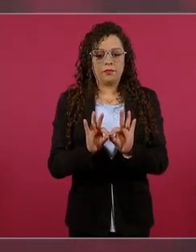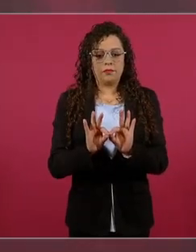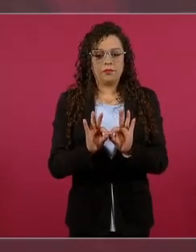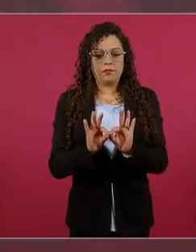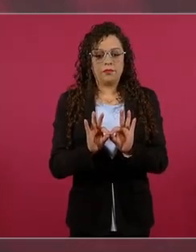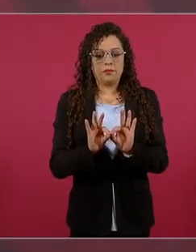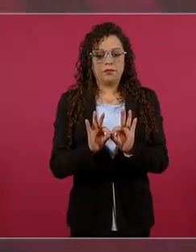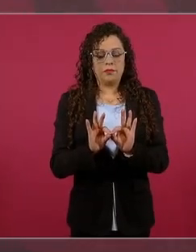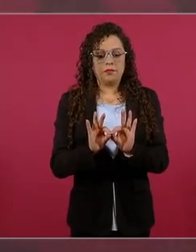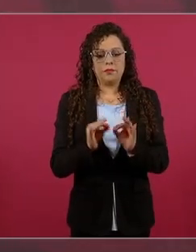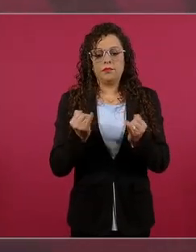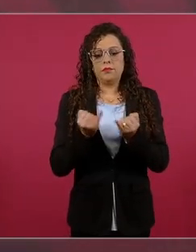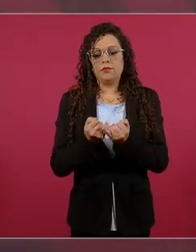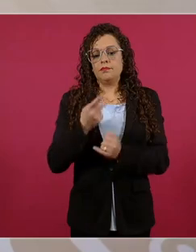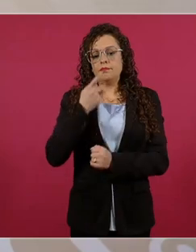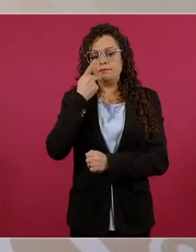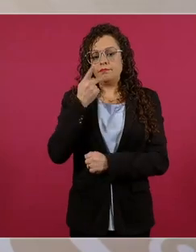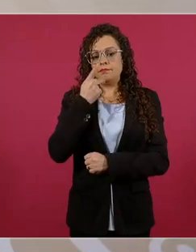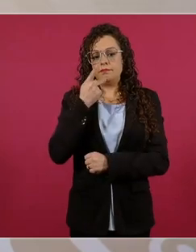la relación